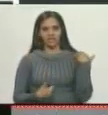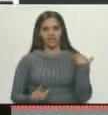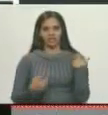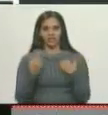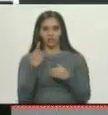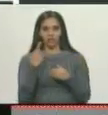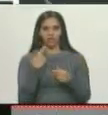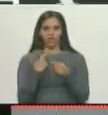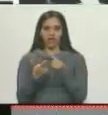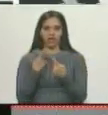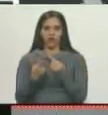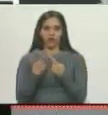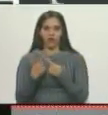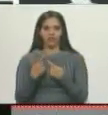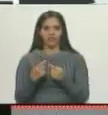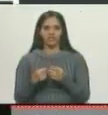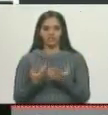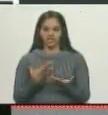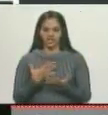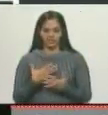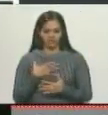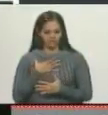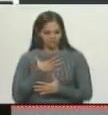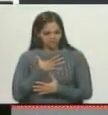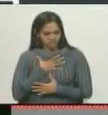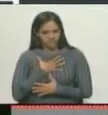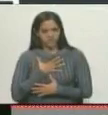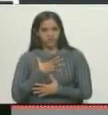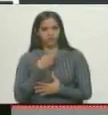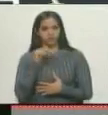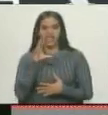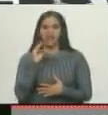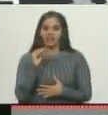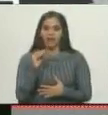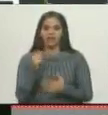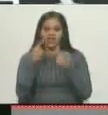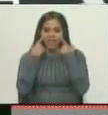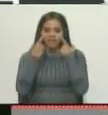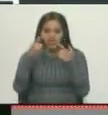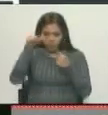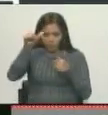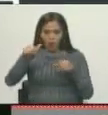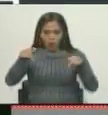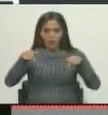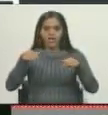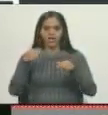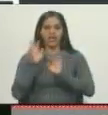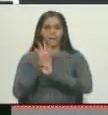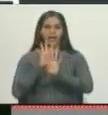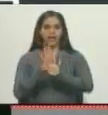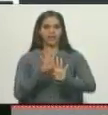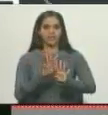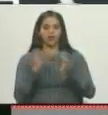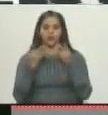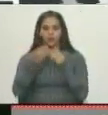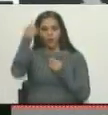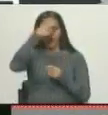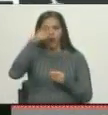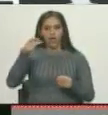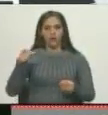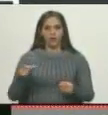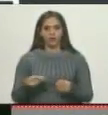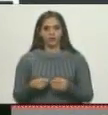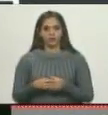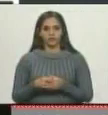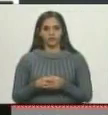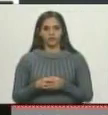cosas de esa indignación que usted comentaba, la vimos hoy en la marcha, marchando junto al pueblo,